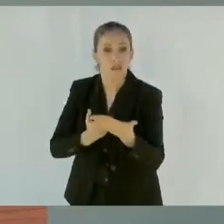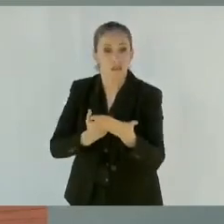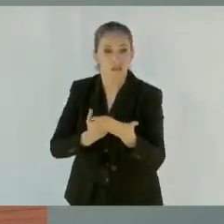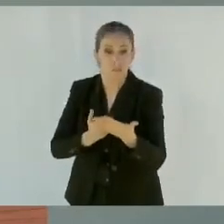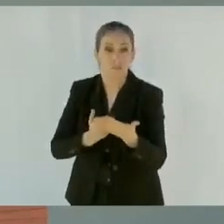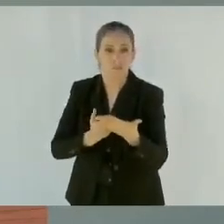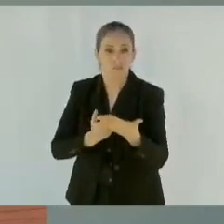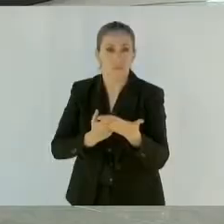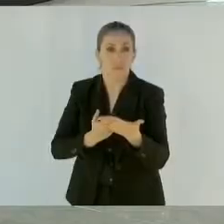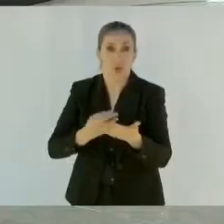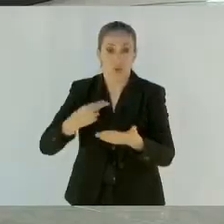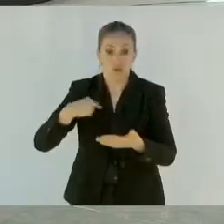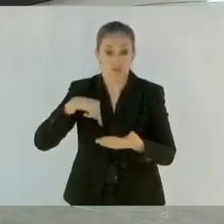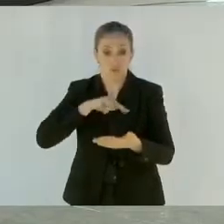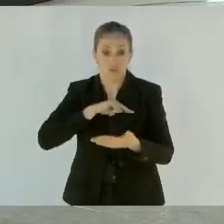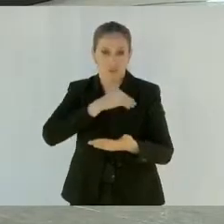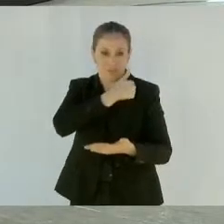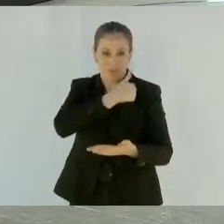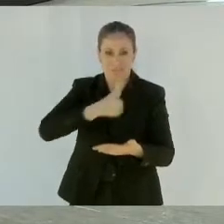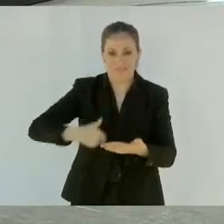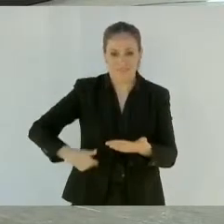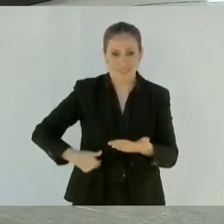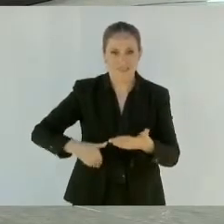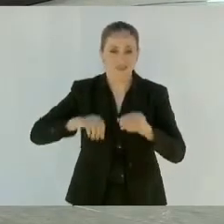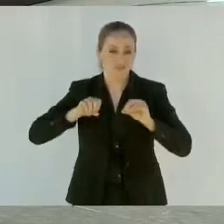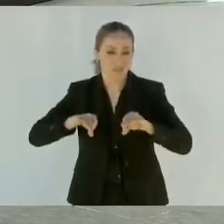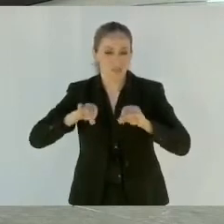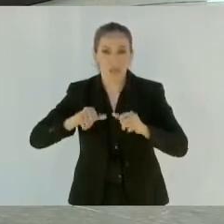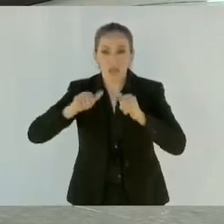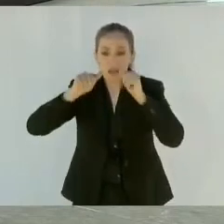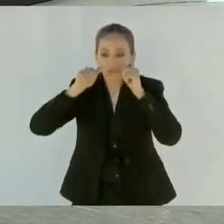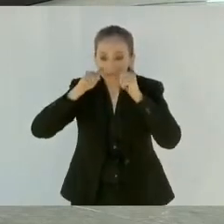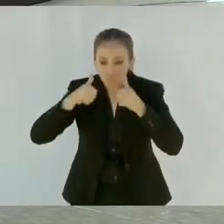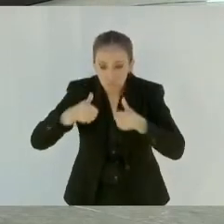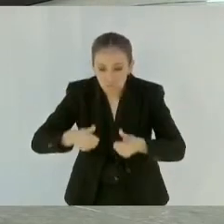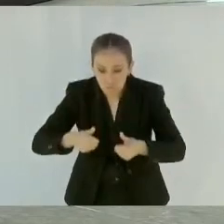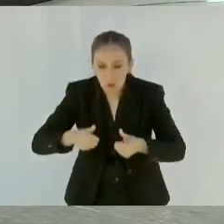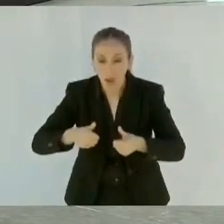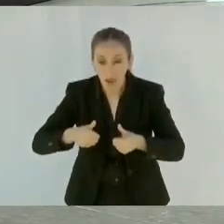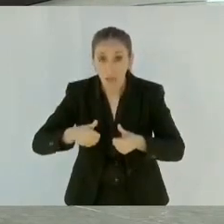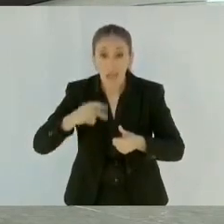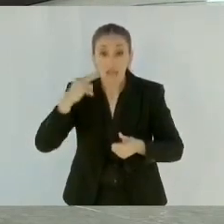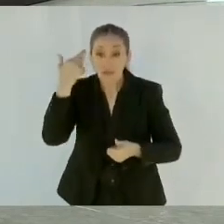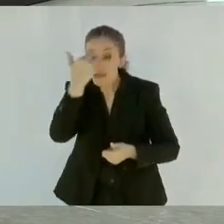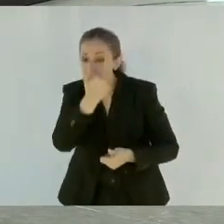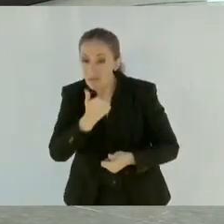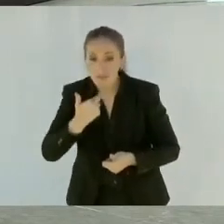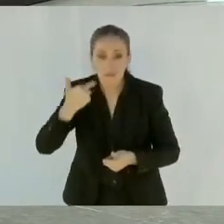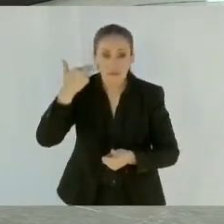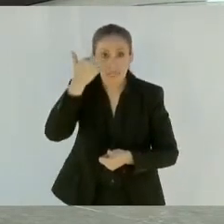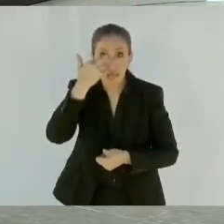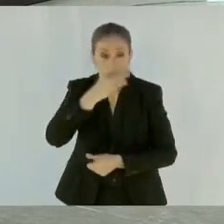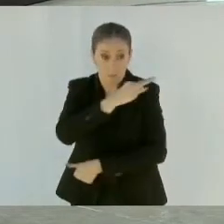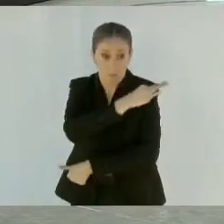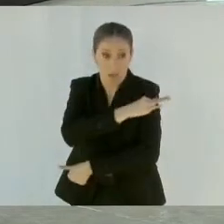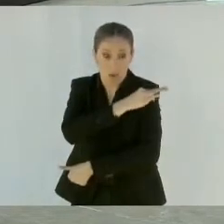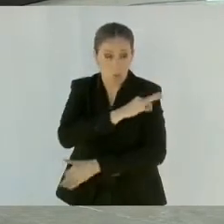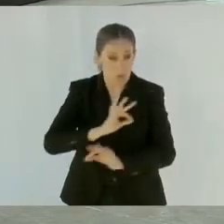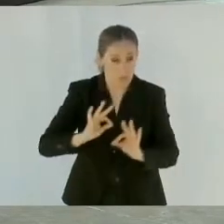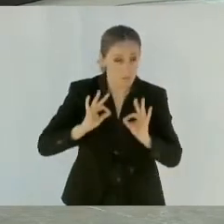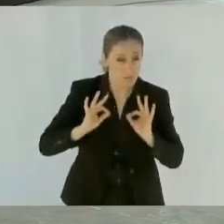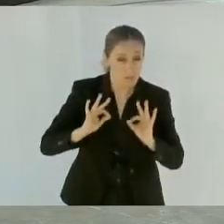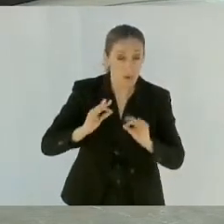que se trata de una vacuna de calidad. Y luego un asunto también de coordinación, que aquí